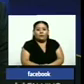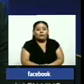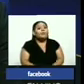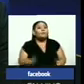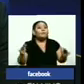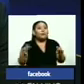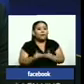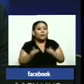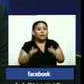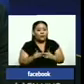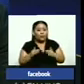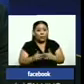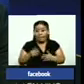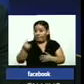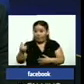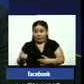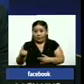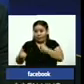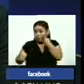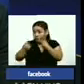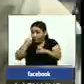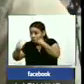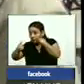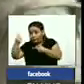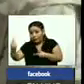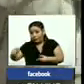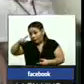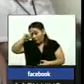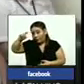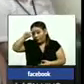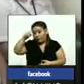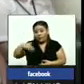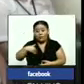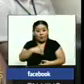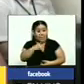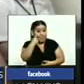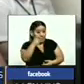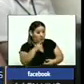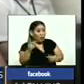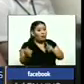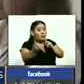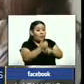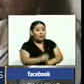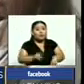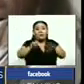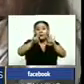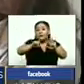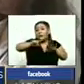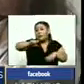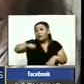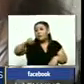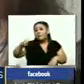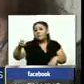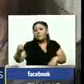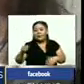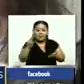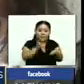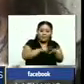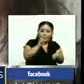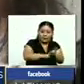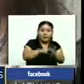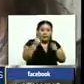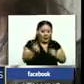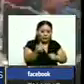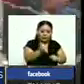Además, en la última gira, el ministro de Trabajo, Rolando Castro, logró, al menos escuche, 6.000 visas laborales para que salvadoreños puedan ir a